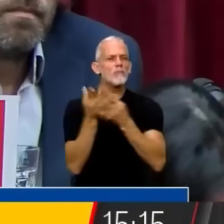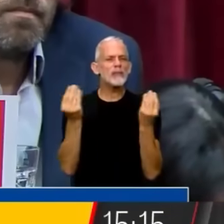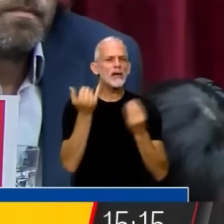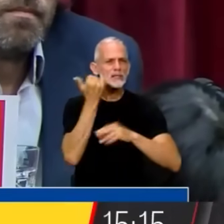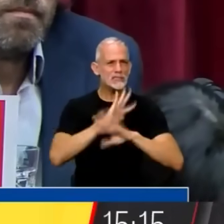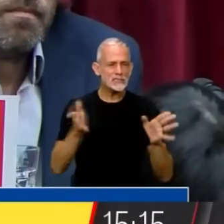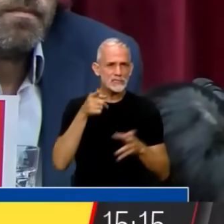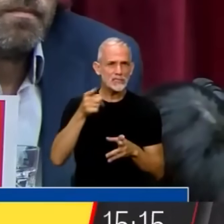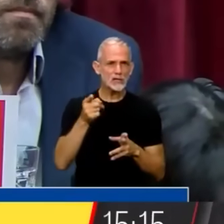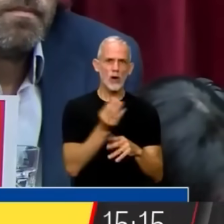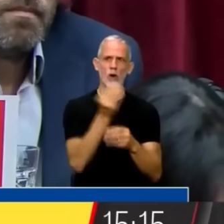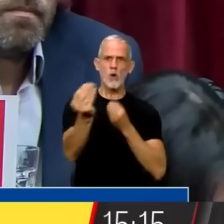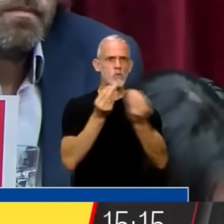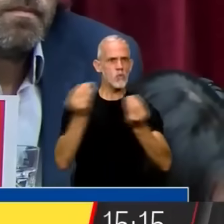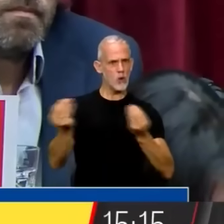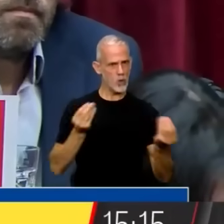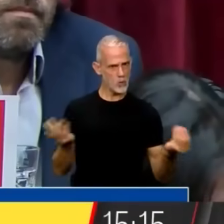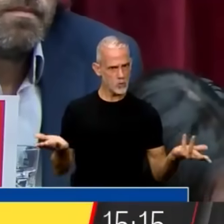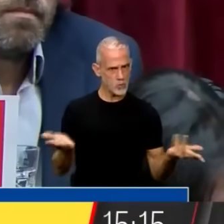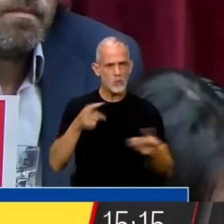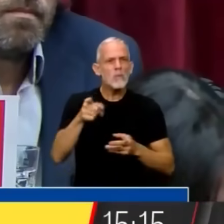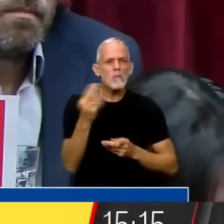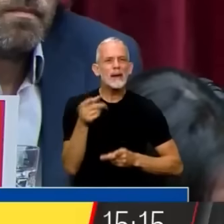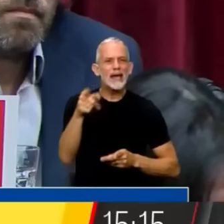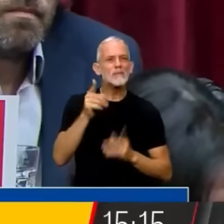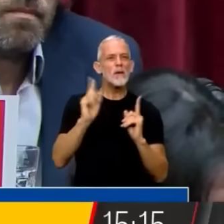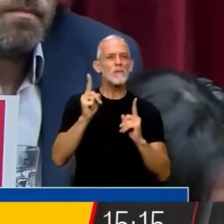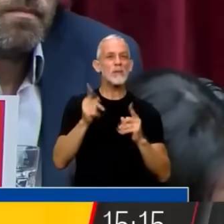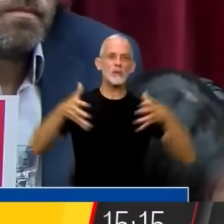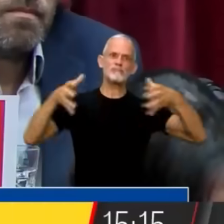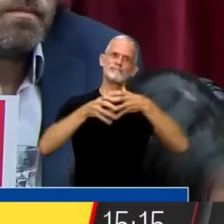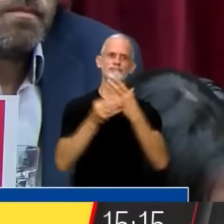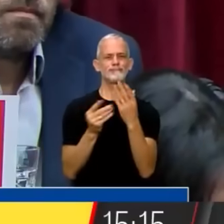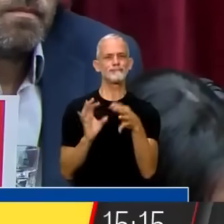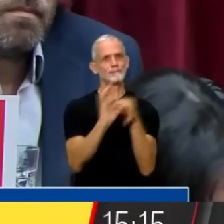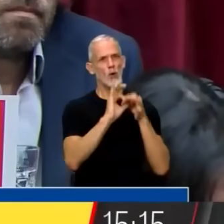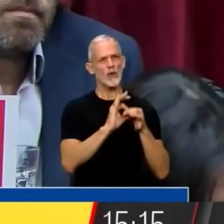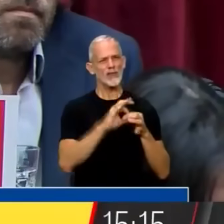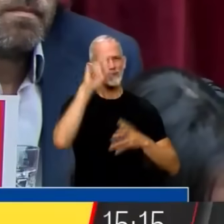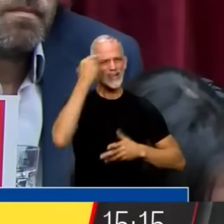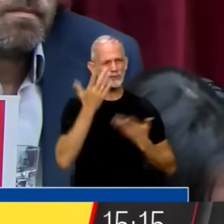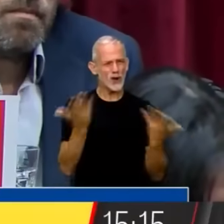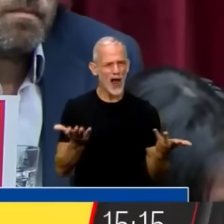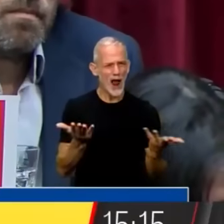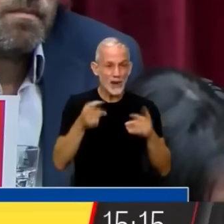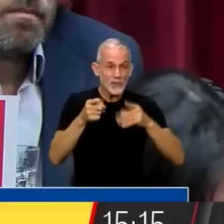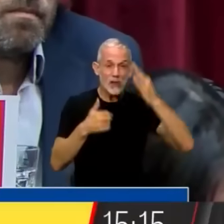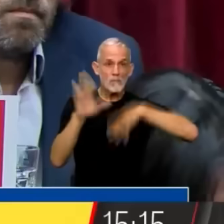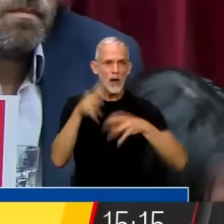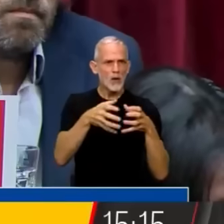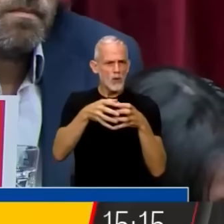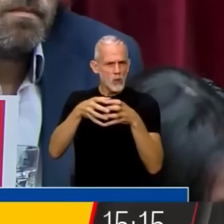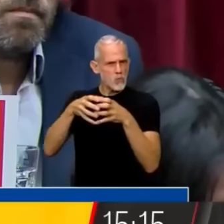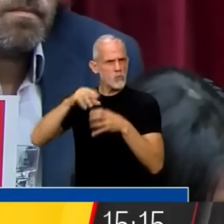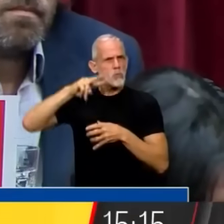colocando sus funcionarios para ese gabinete de unidad nacional, donde más casta no